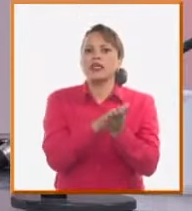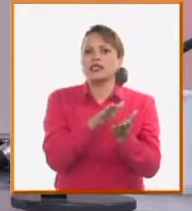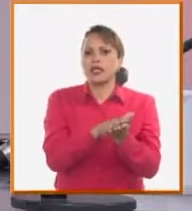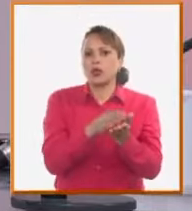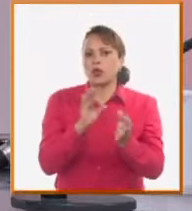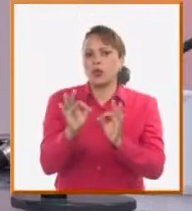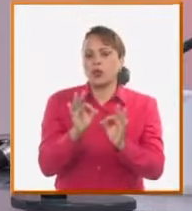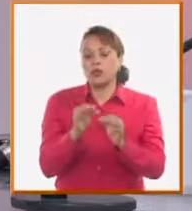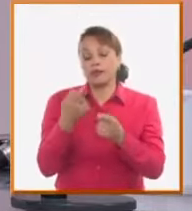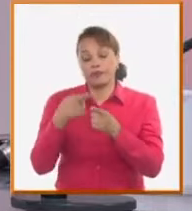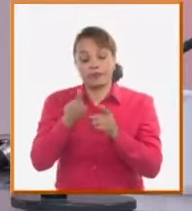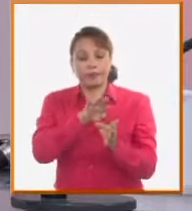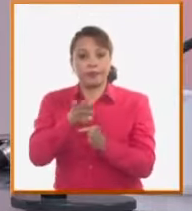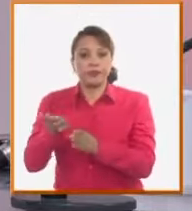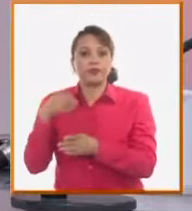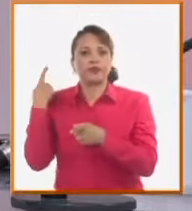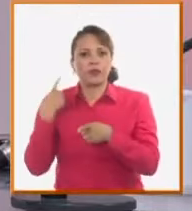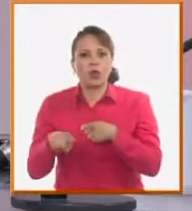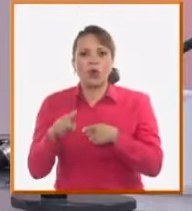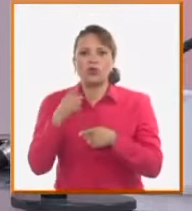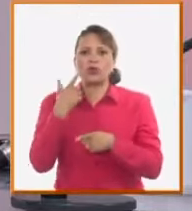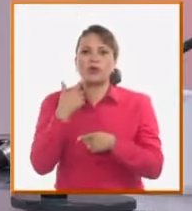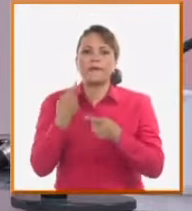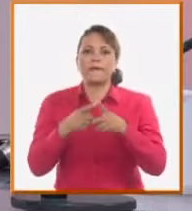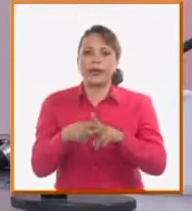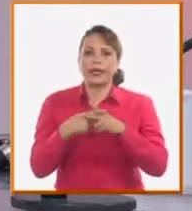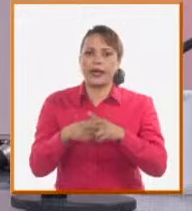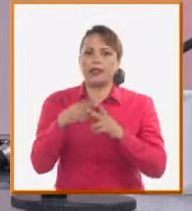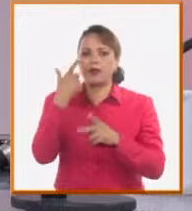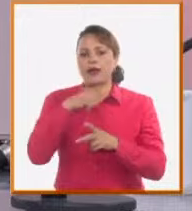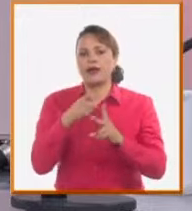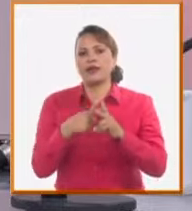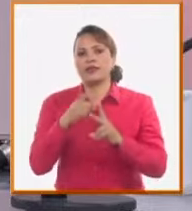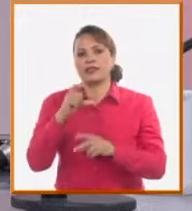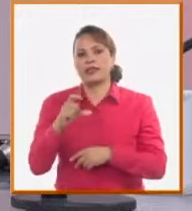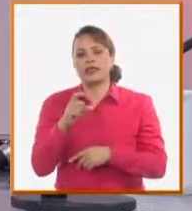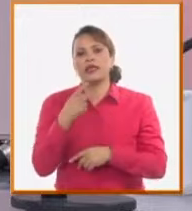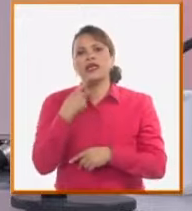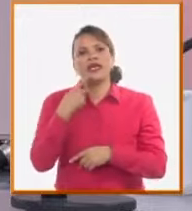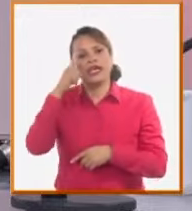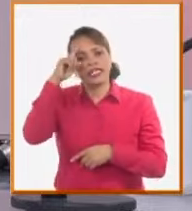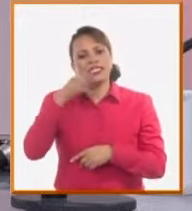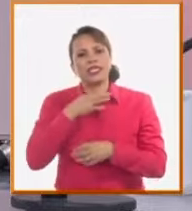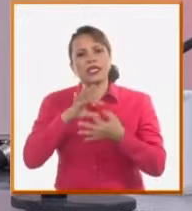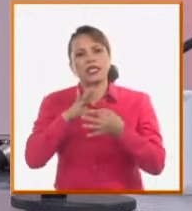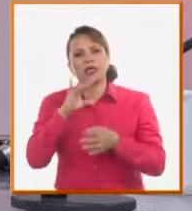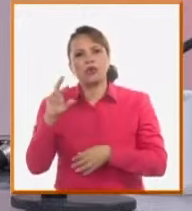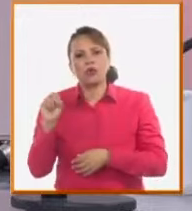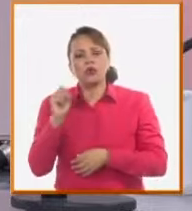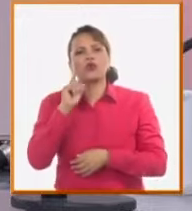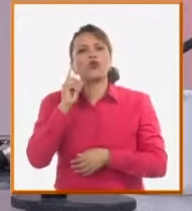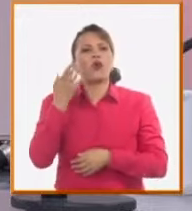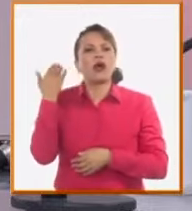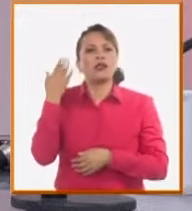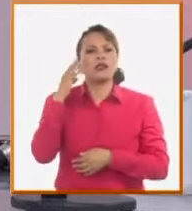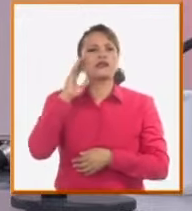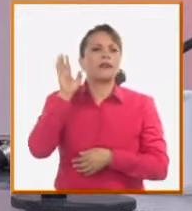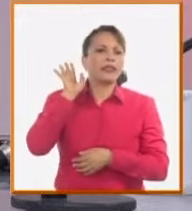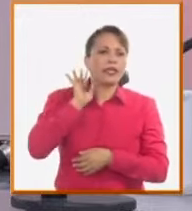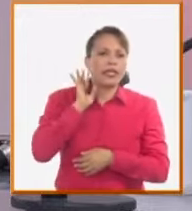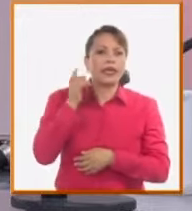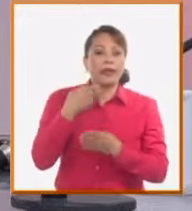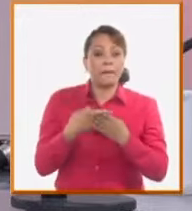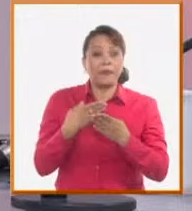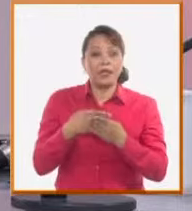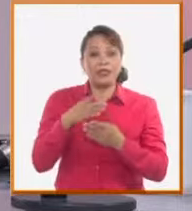de Mecánico AC, dice, ciertamente el seguro de Cuba es poco conocido. Personalmente conocí que existía esta empresa en Cuba cuando